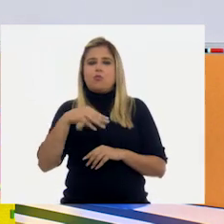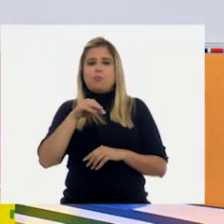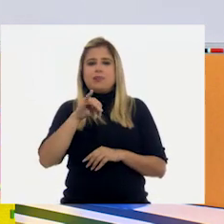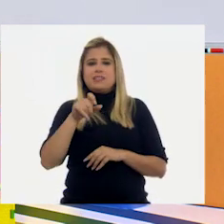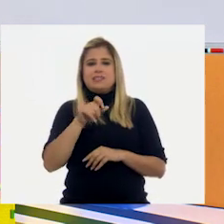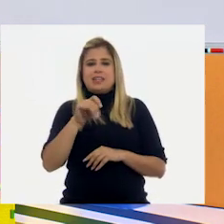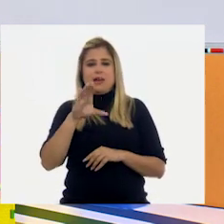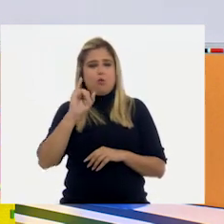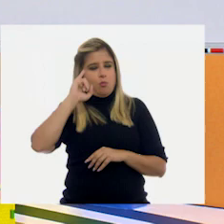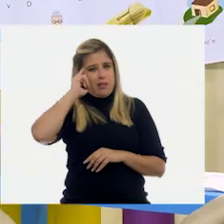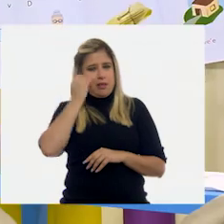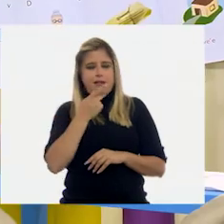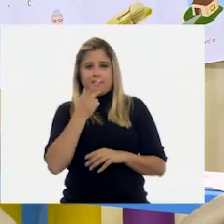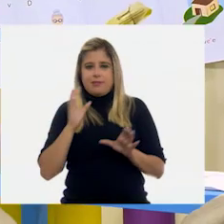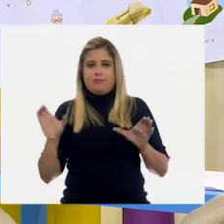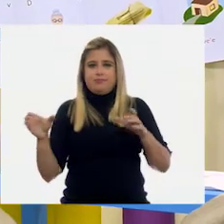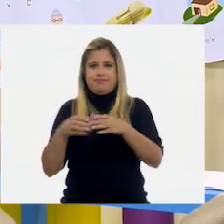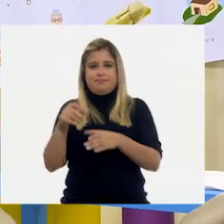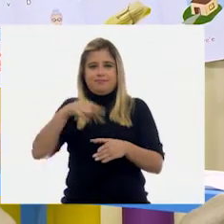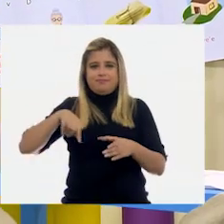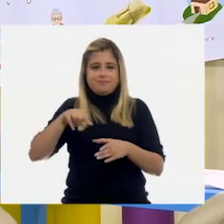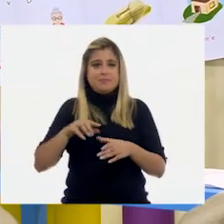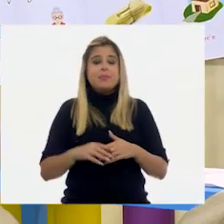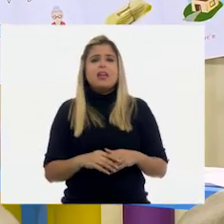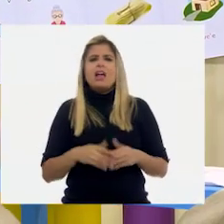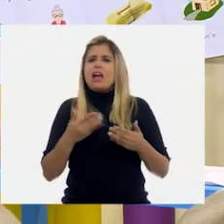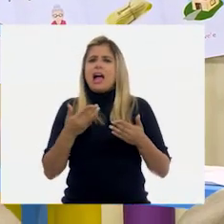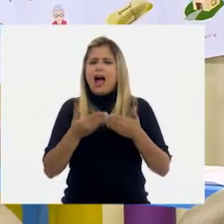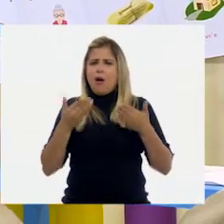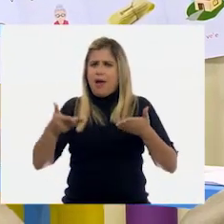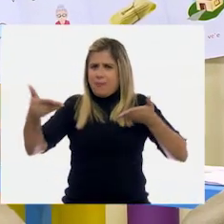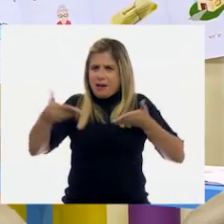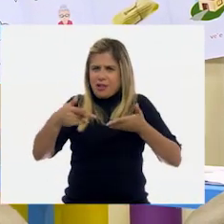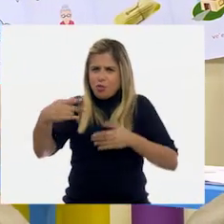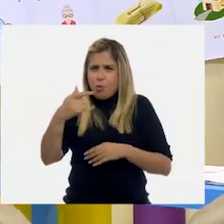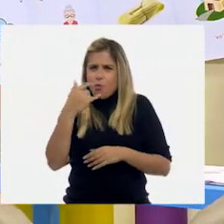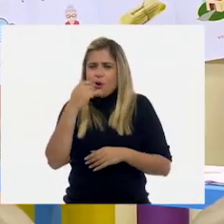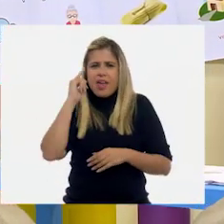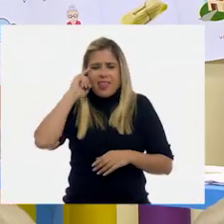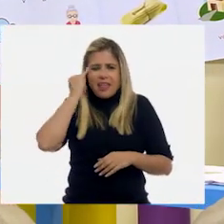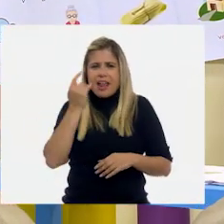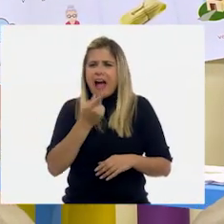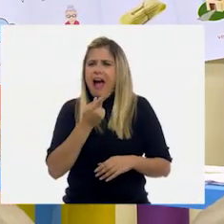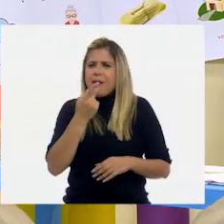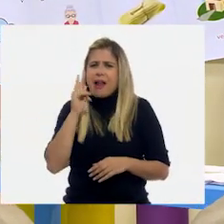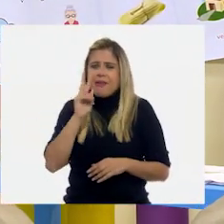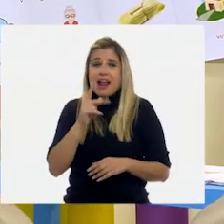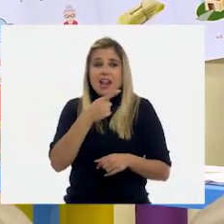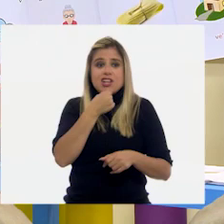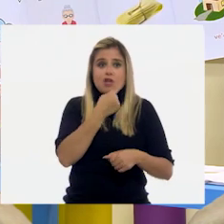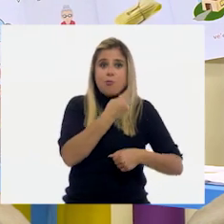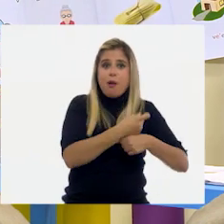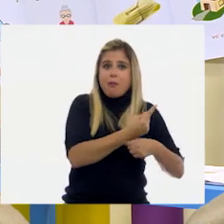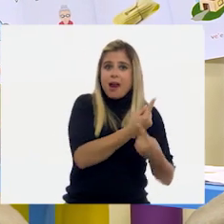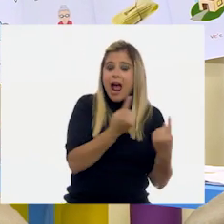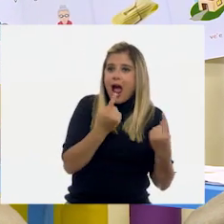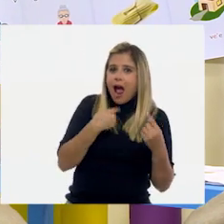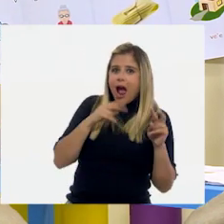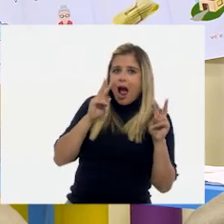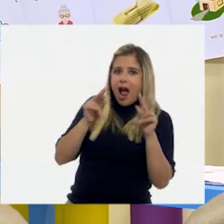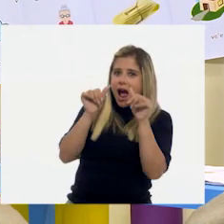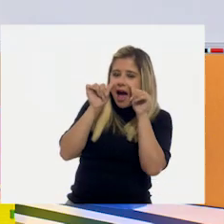alta. Perfecto. Oye, ¿por qué no se presenta usted, pero en su lengua, para que todas las niñas y niños del primer grado podamos